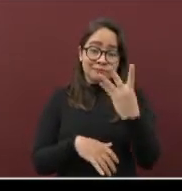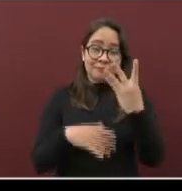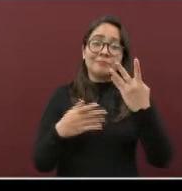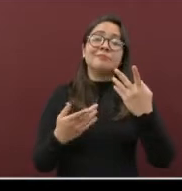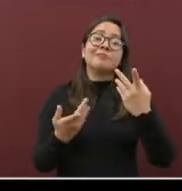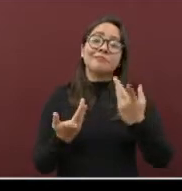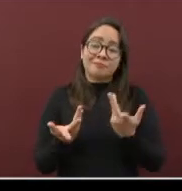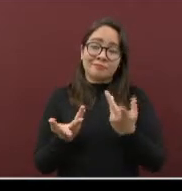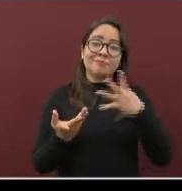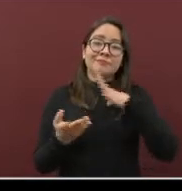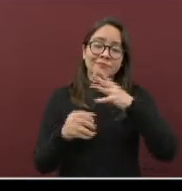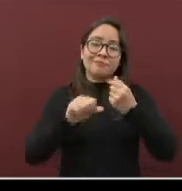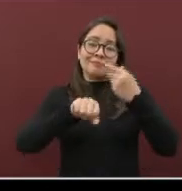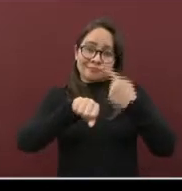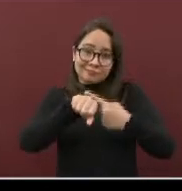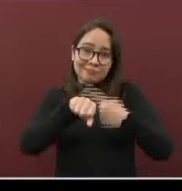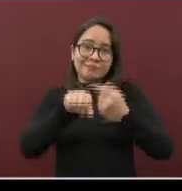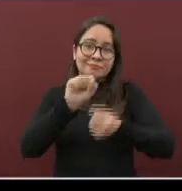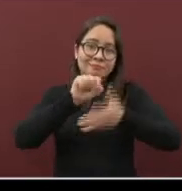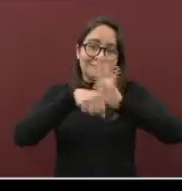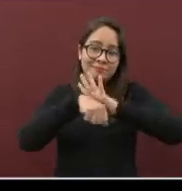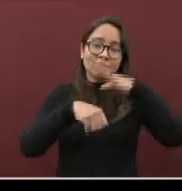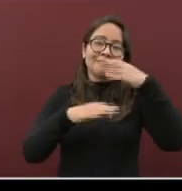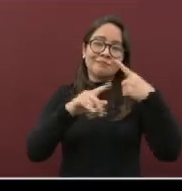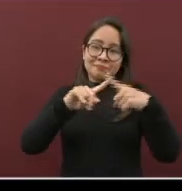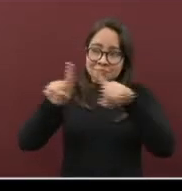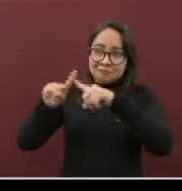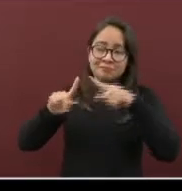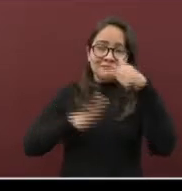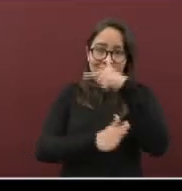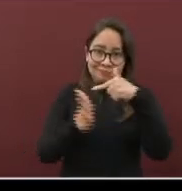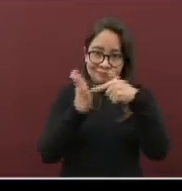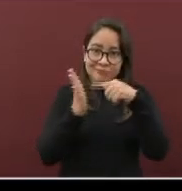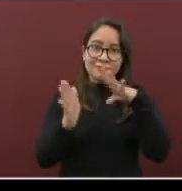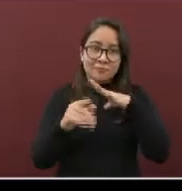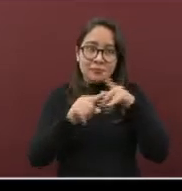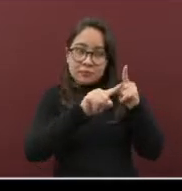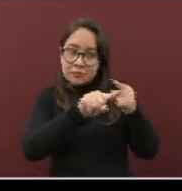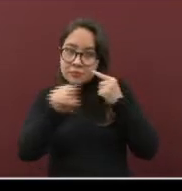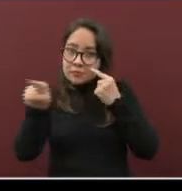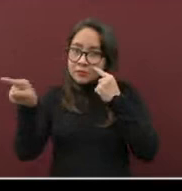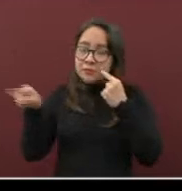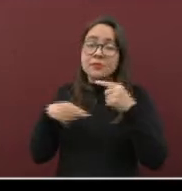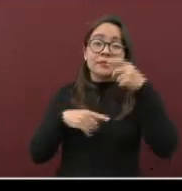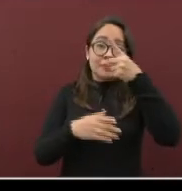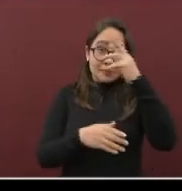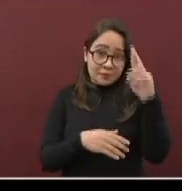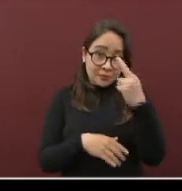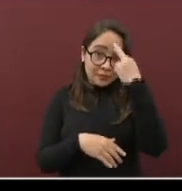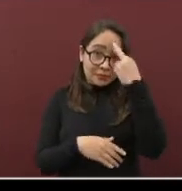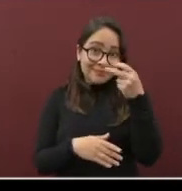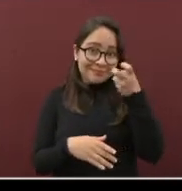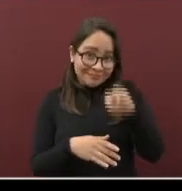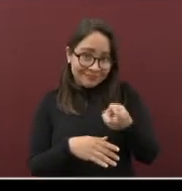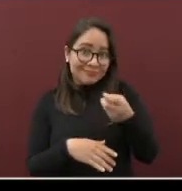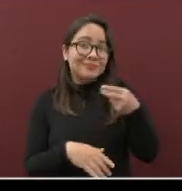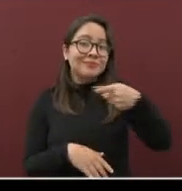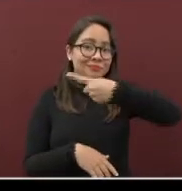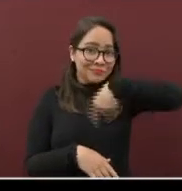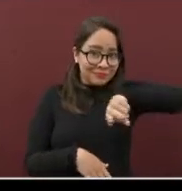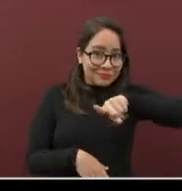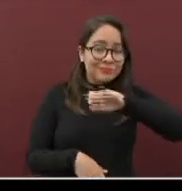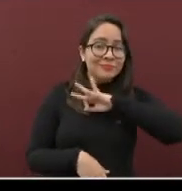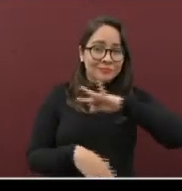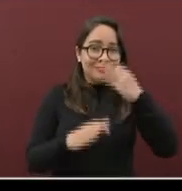residencia en localidades de diferentes municipios del Estado. Recuerden, estos casos son los que pueden transmitir la